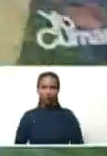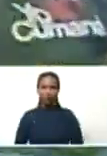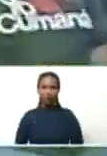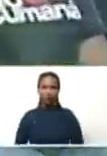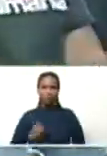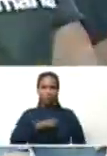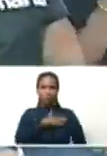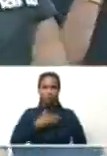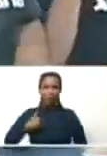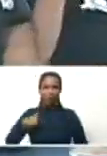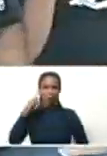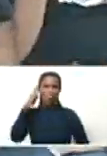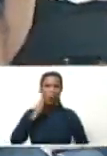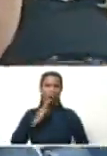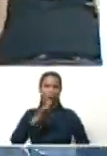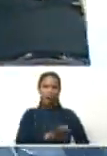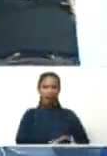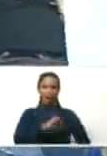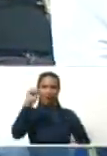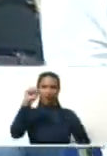nuestro querido Bolívar, nuestro libertador.